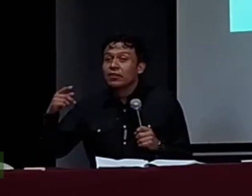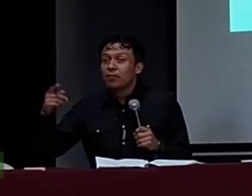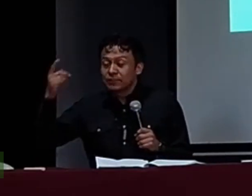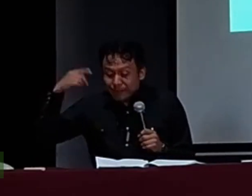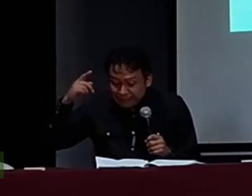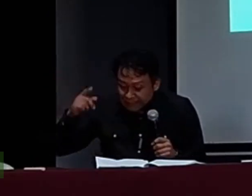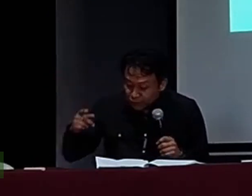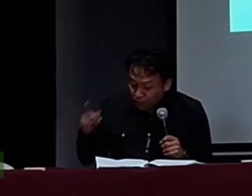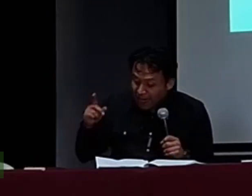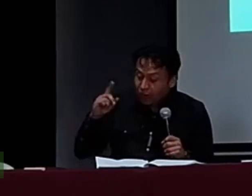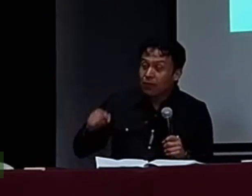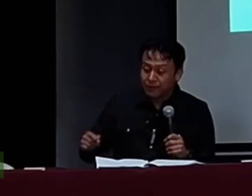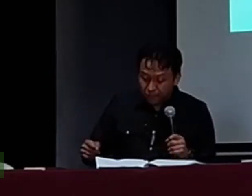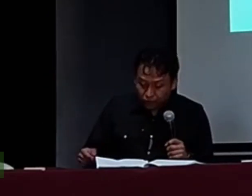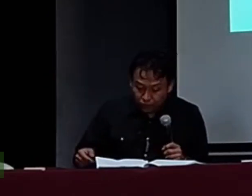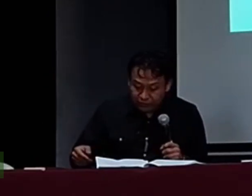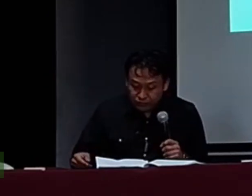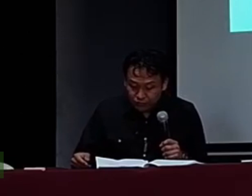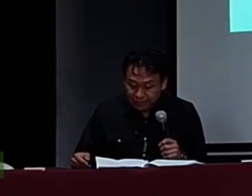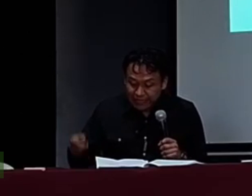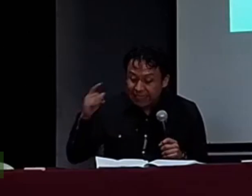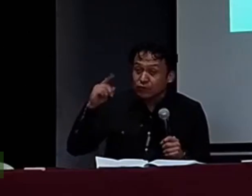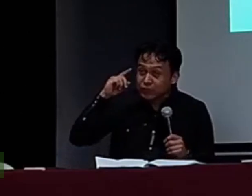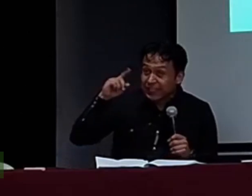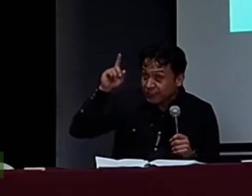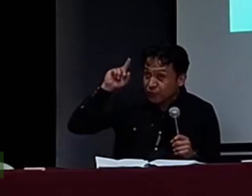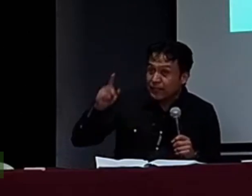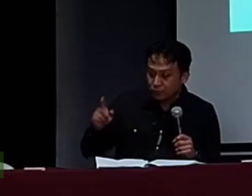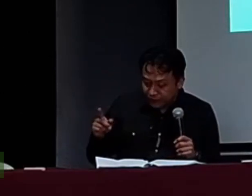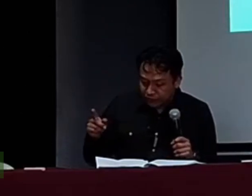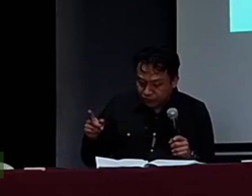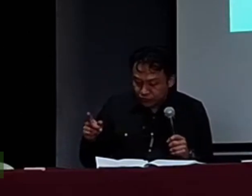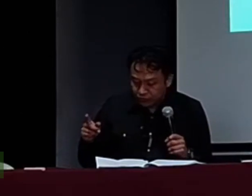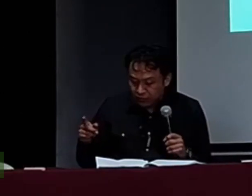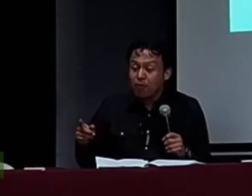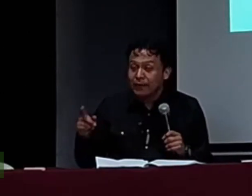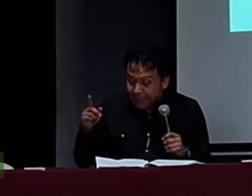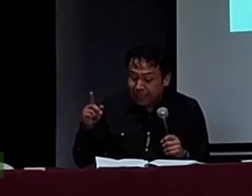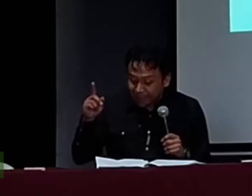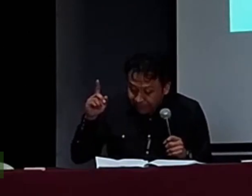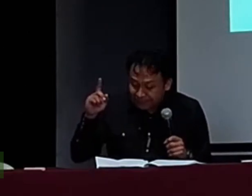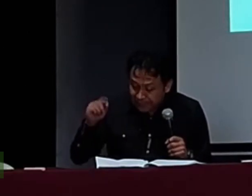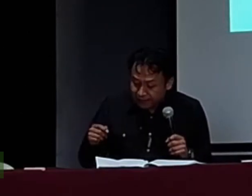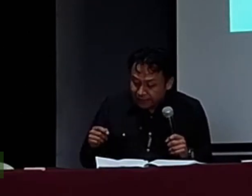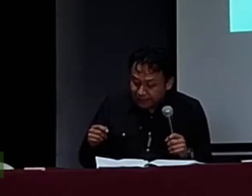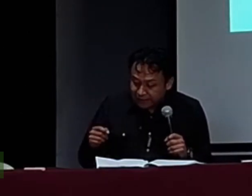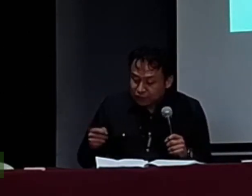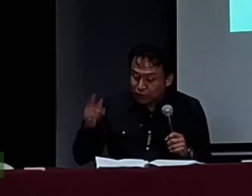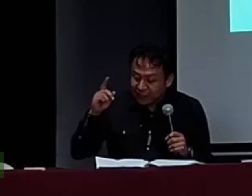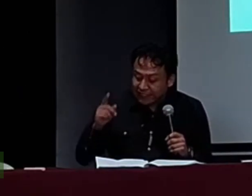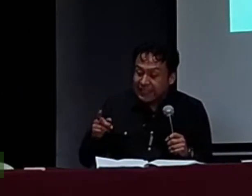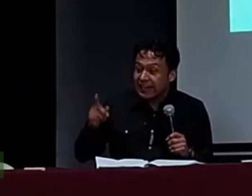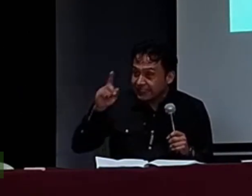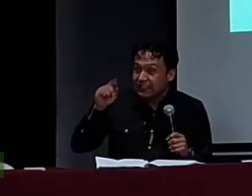Bueno, pues mientras un blanco barbado de ojos azules, al escuchar estos prejuicios, movería la cabeza